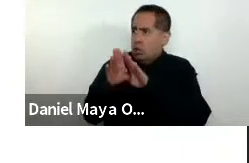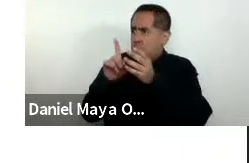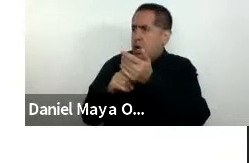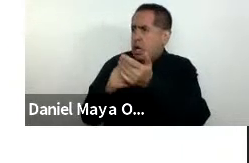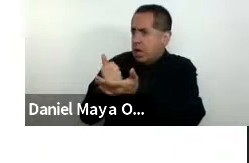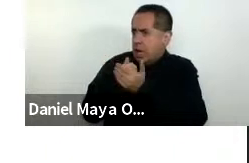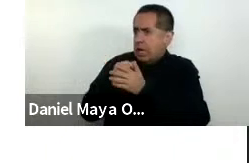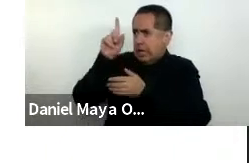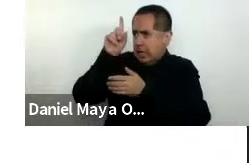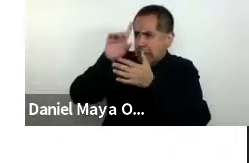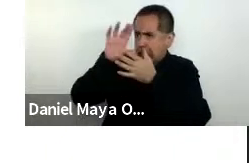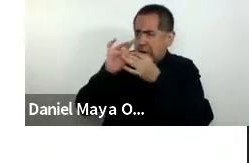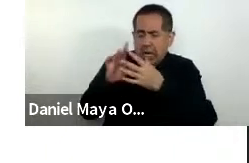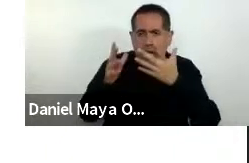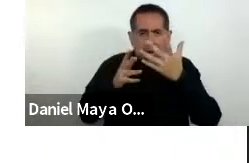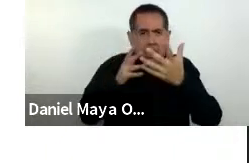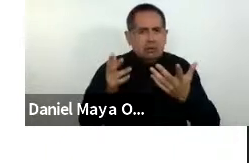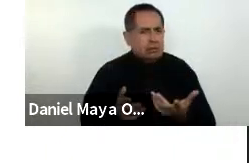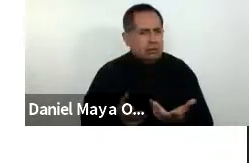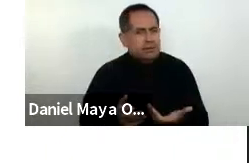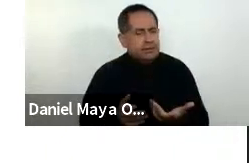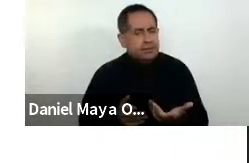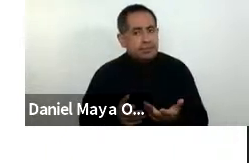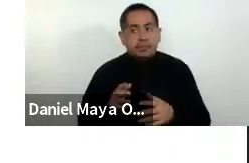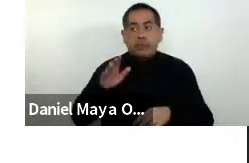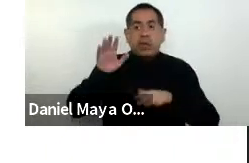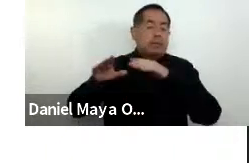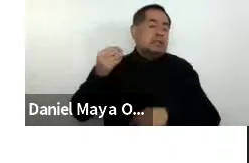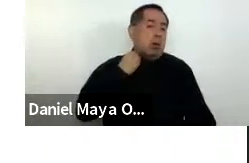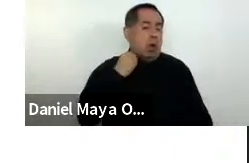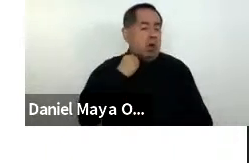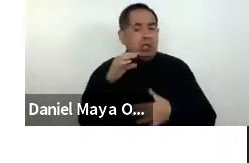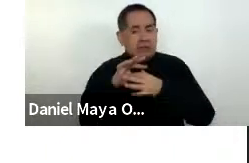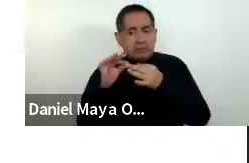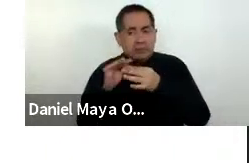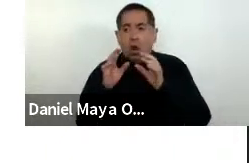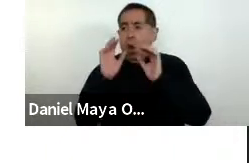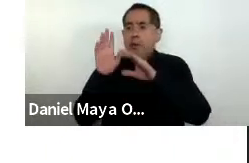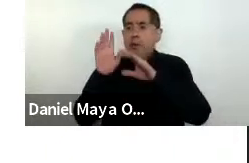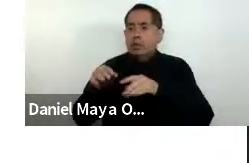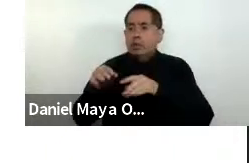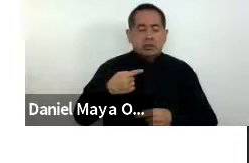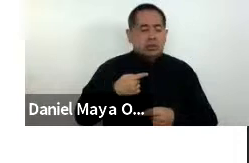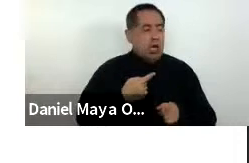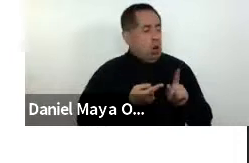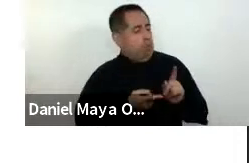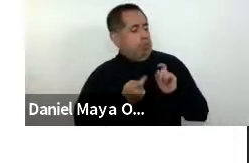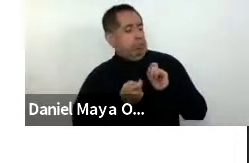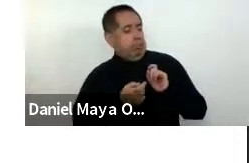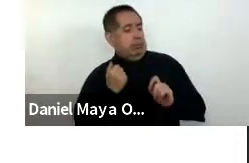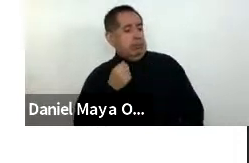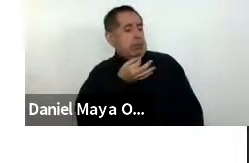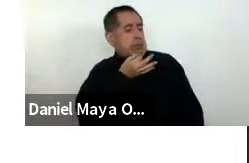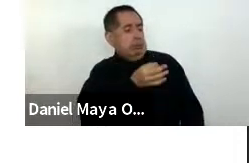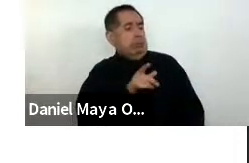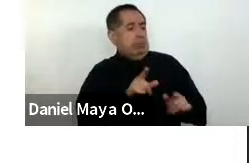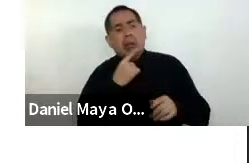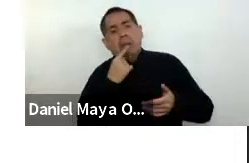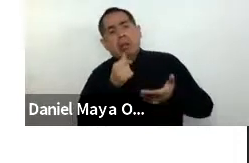explique en qué consiste. Si bien nos va, el abogado le explicará, y si no, simplemente le cobra y procede a la contestación de la